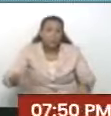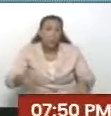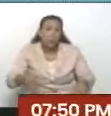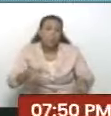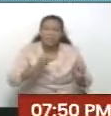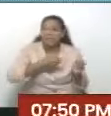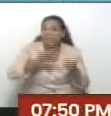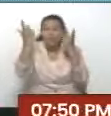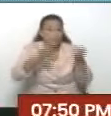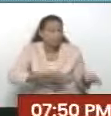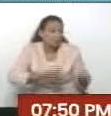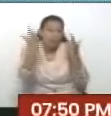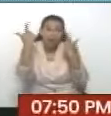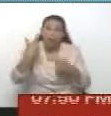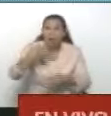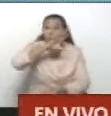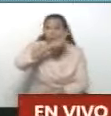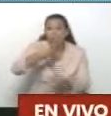migrantes que se fue, ¿verdad?